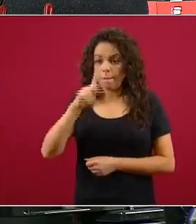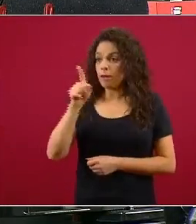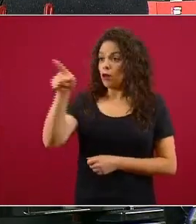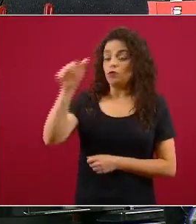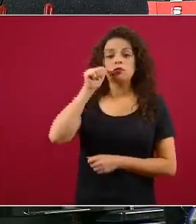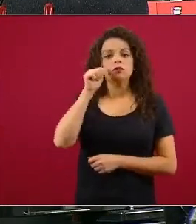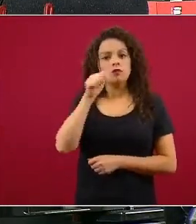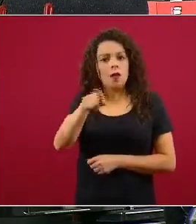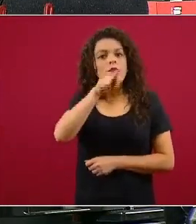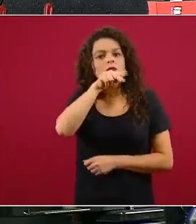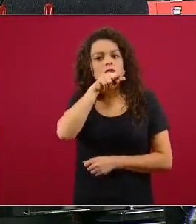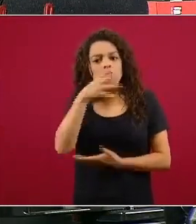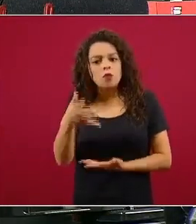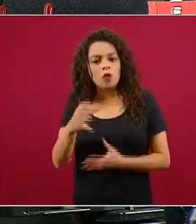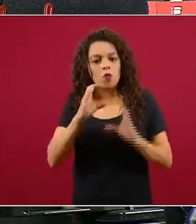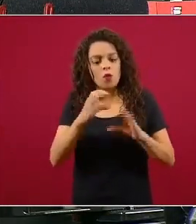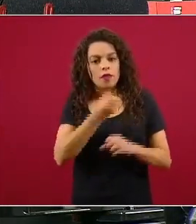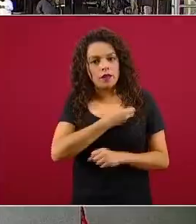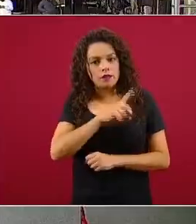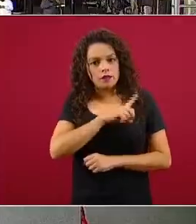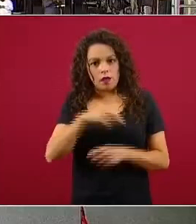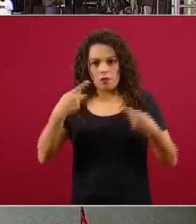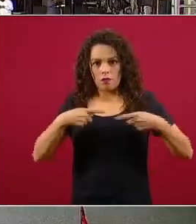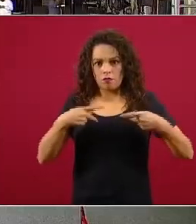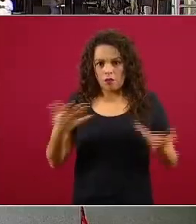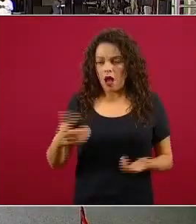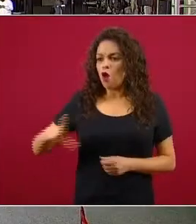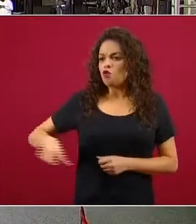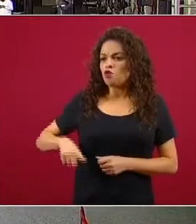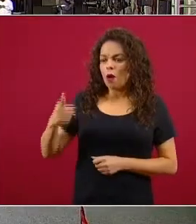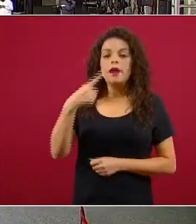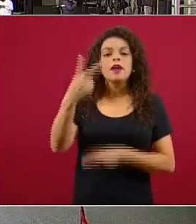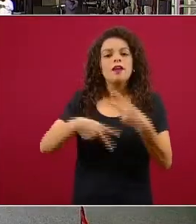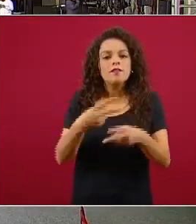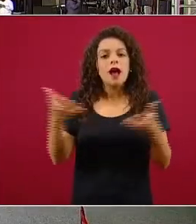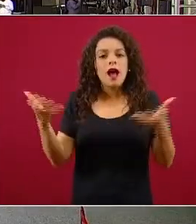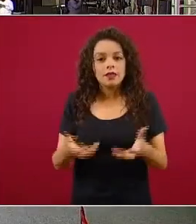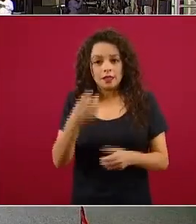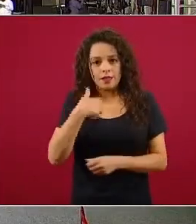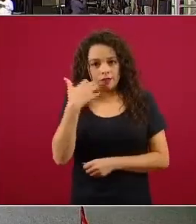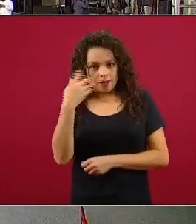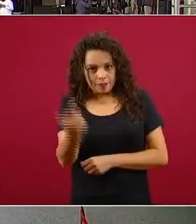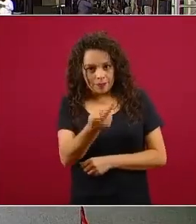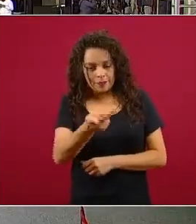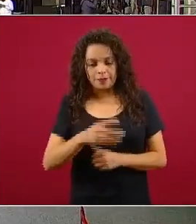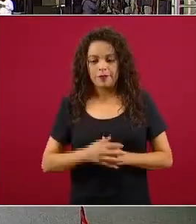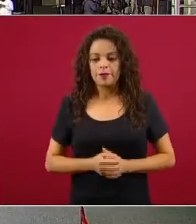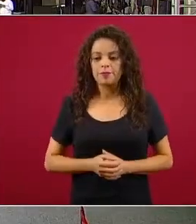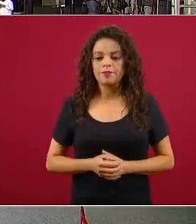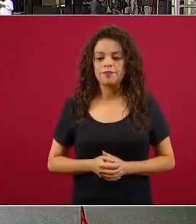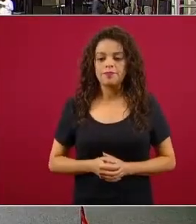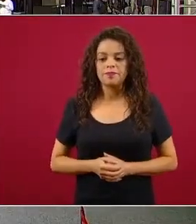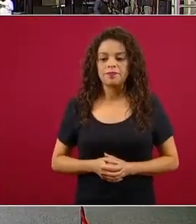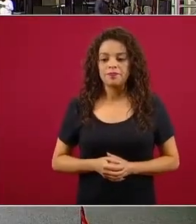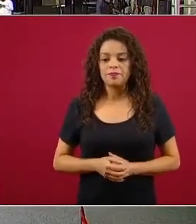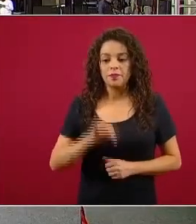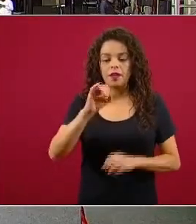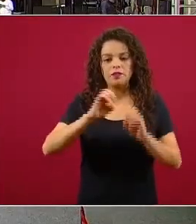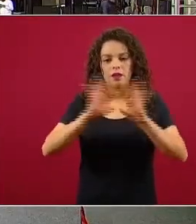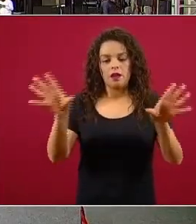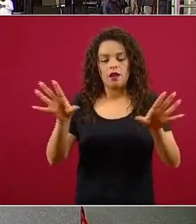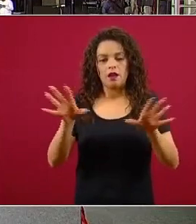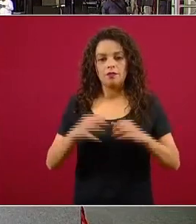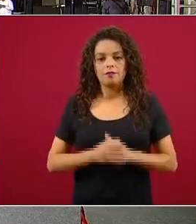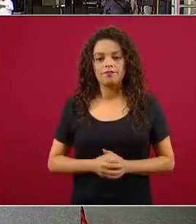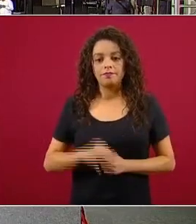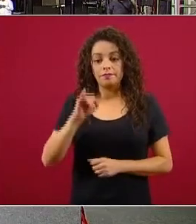nosotros. ¿Qué es lo que va a hacer el gobierno al respecto? Muchas y tengo gracias. una pregunta para su invitado. Gracias. ¿Cómo no? Claro que sí. Sí, confieso